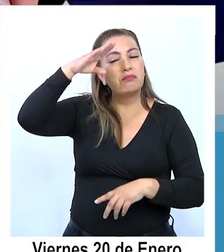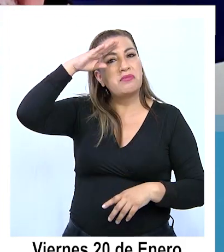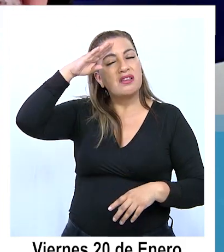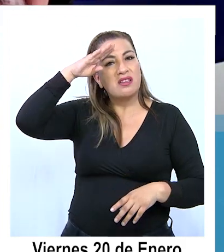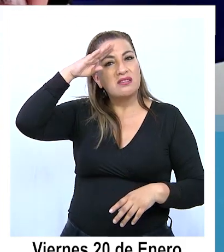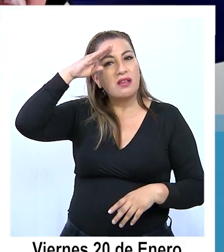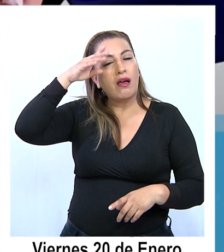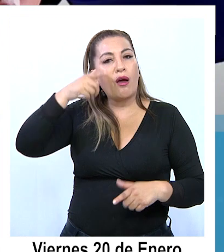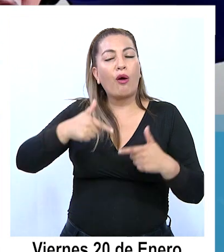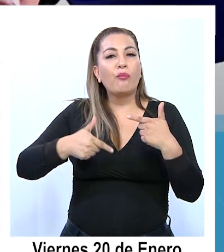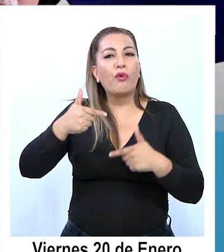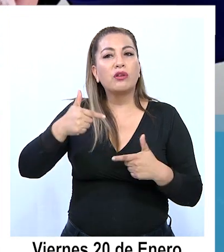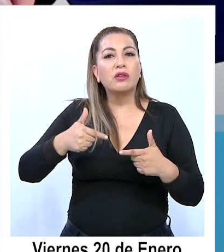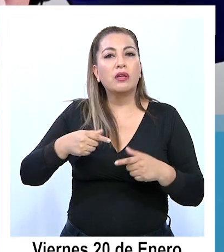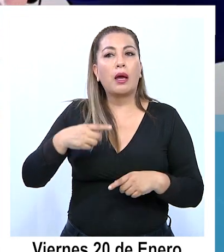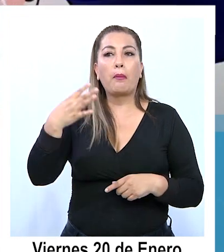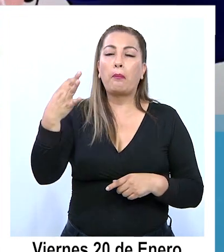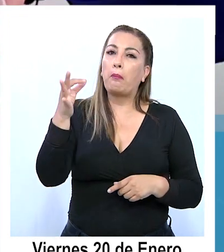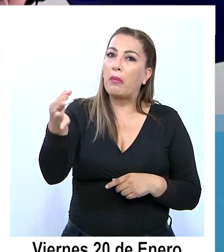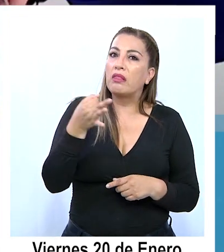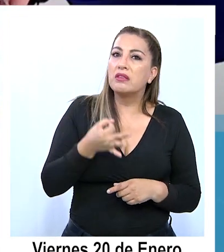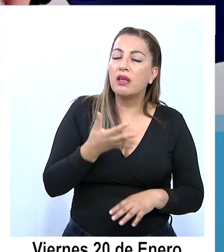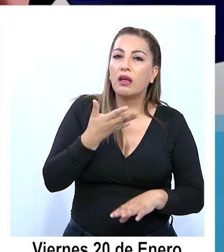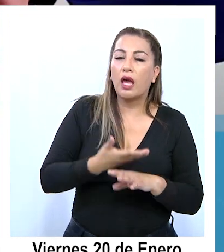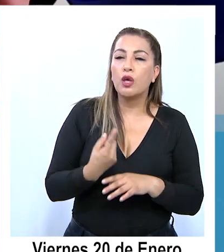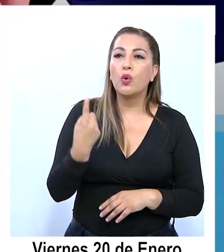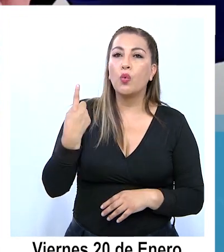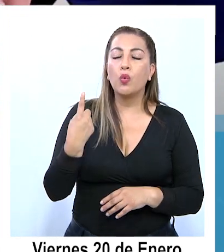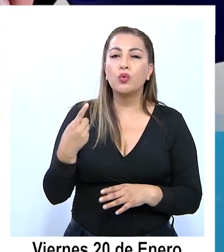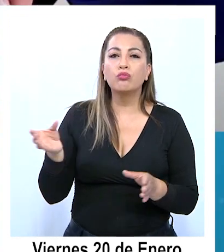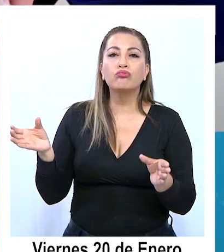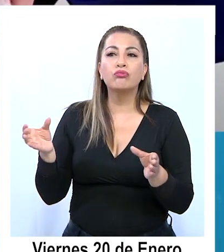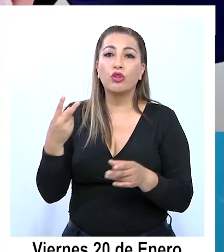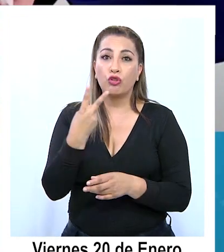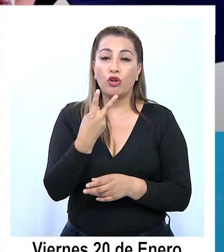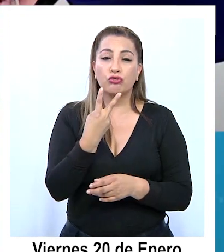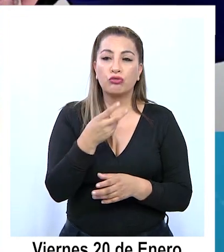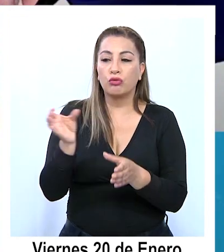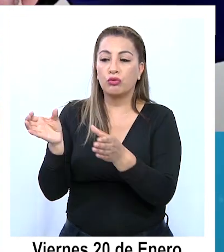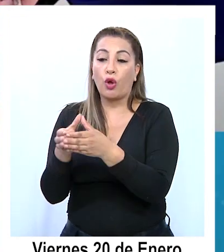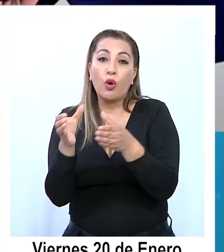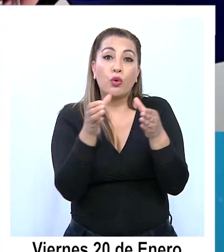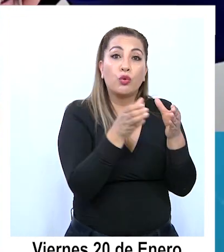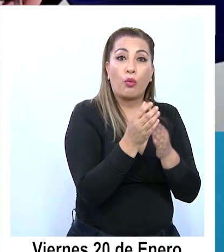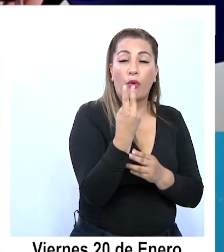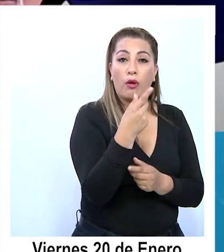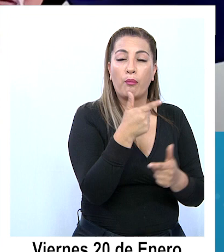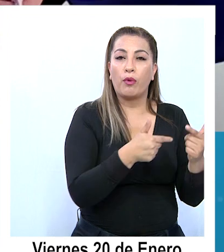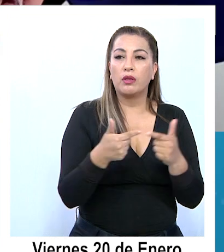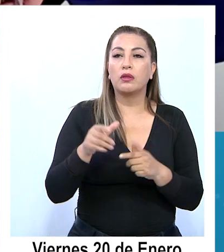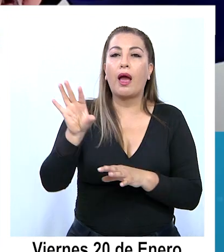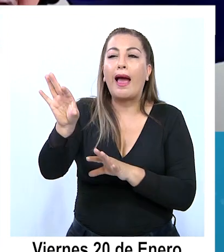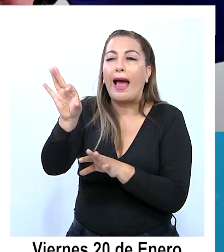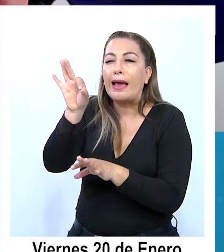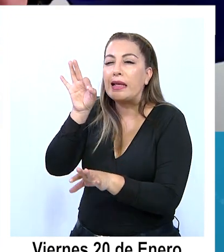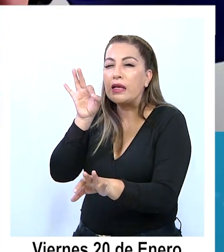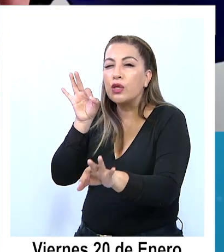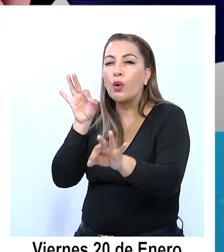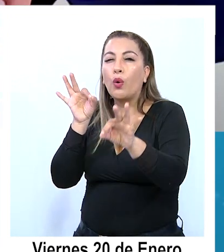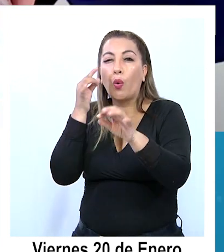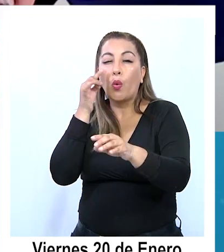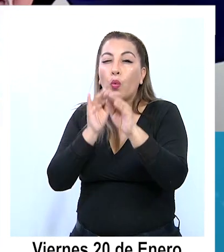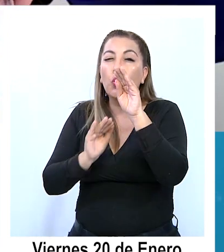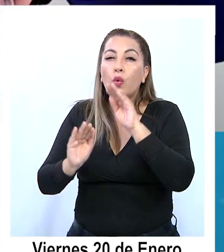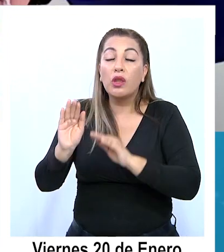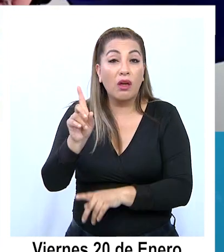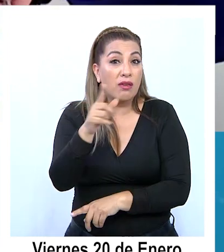uno de oposición y un oficialista. Por lo tanto, hay que elegirlo con pinza y no